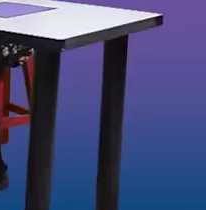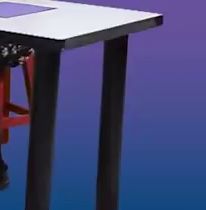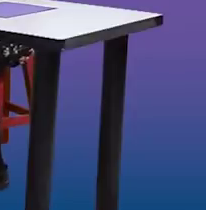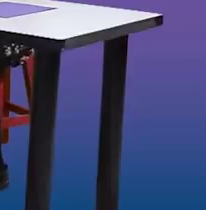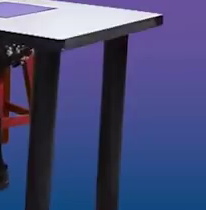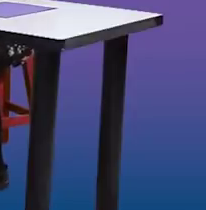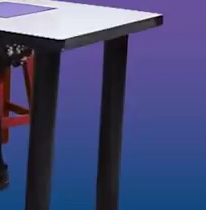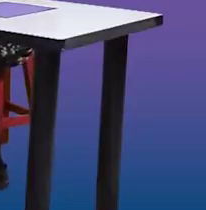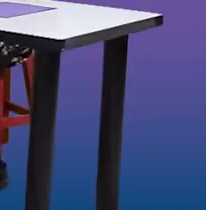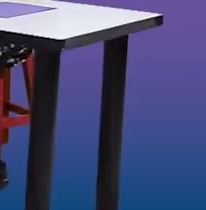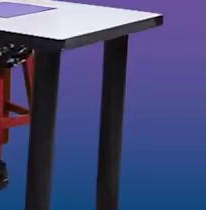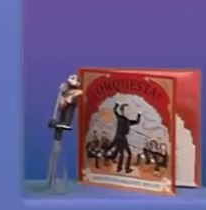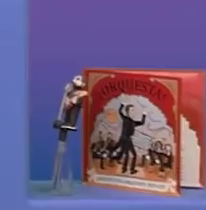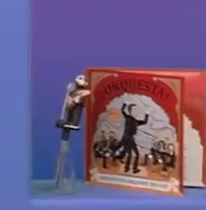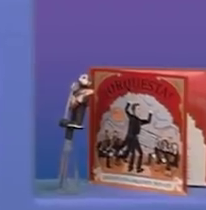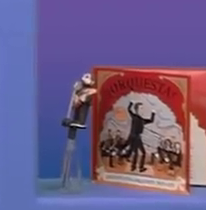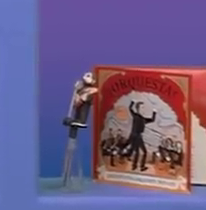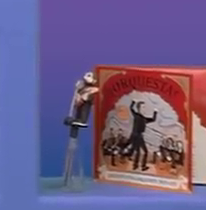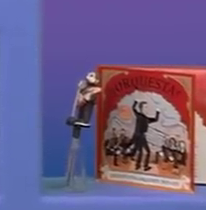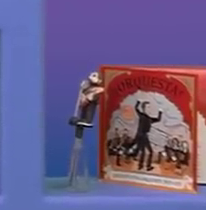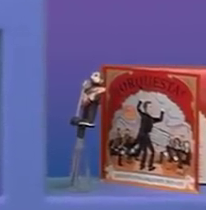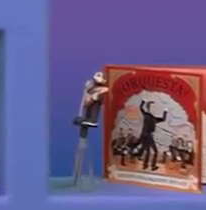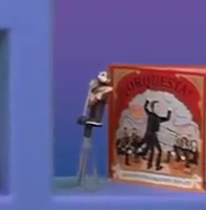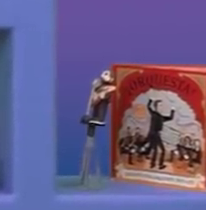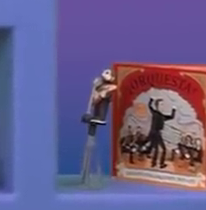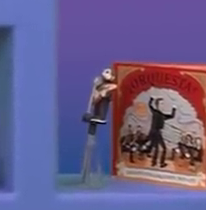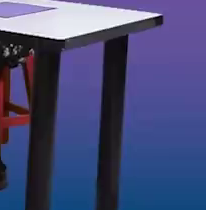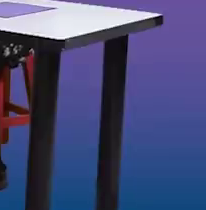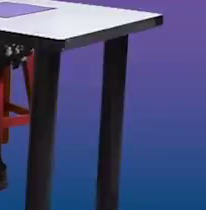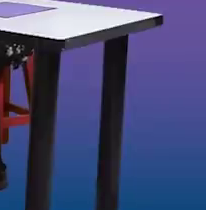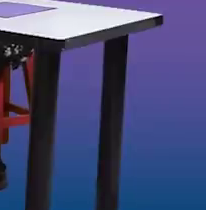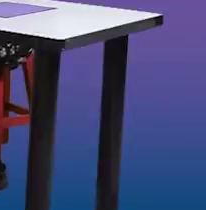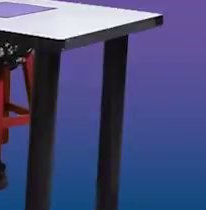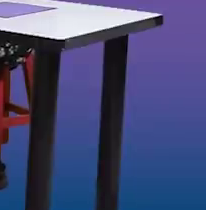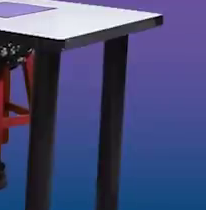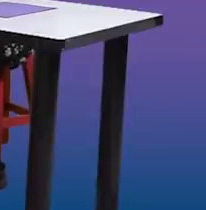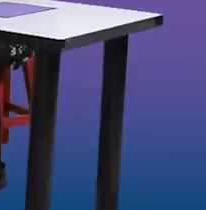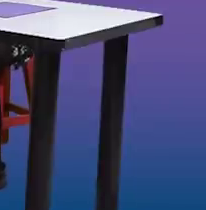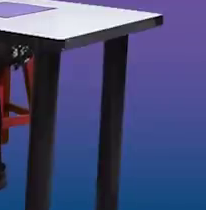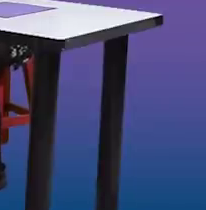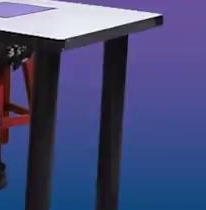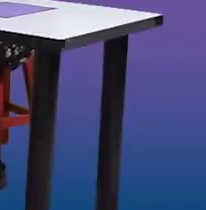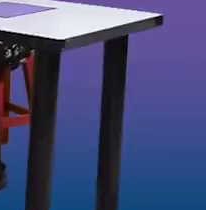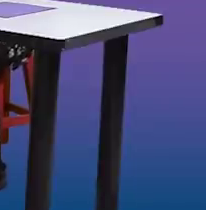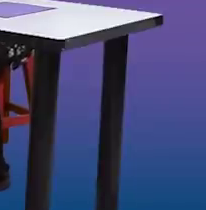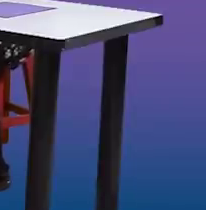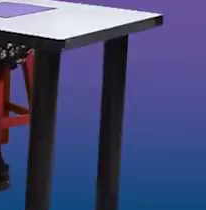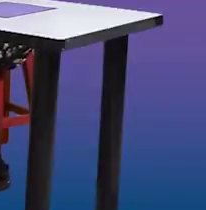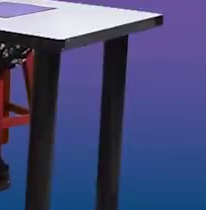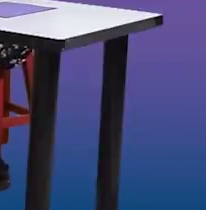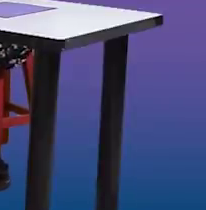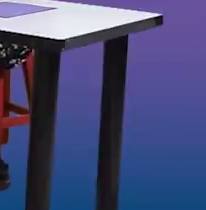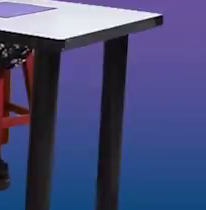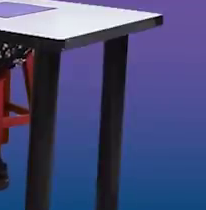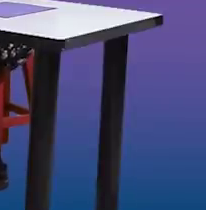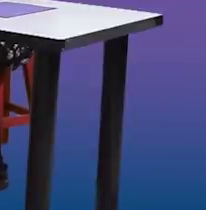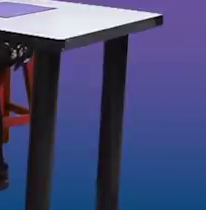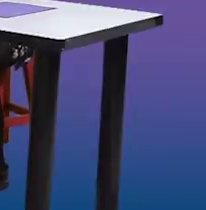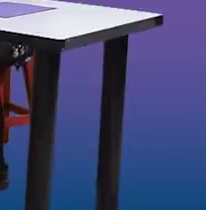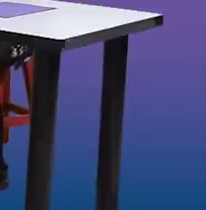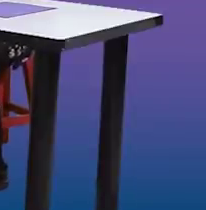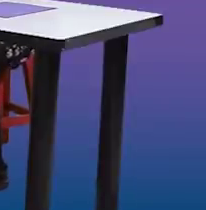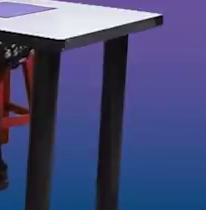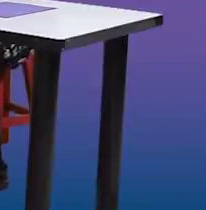Muy bien. Muchas gracias. Oye, qué divertido es esto. Es me encanta. Es súper divertido y se va a poner un poquito más divertido porque lo vamos a hacer más